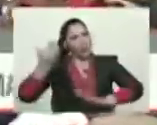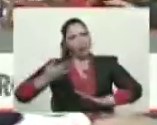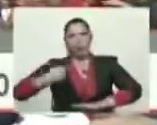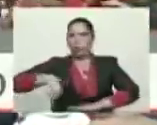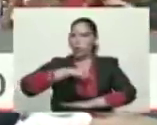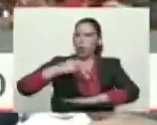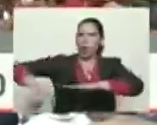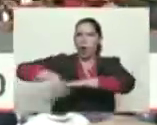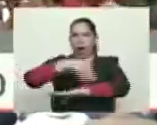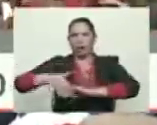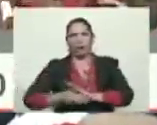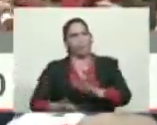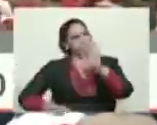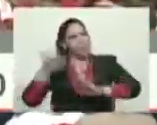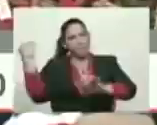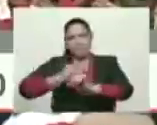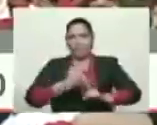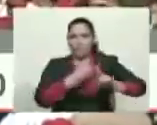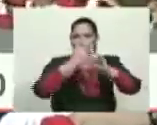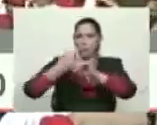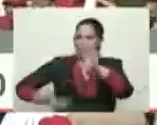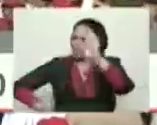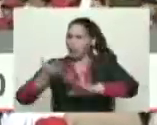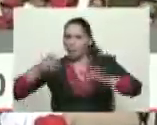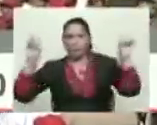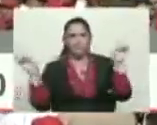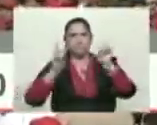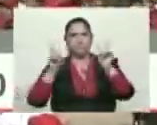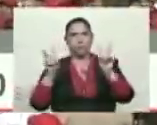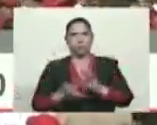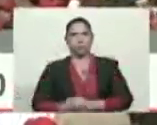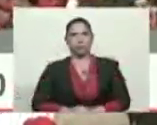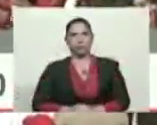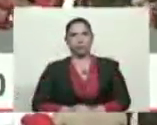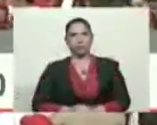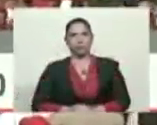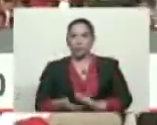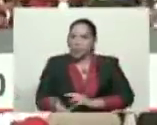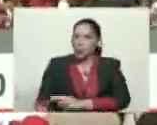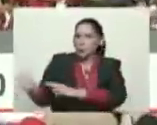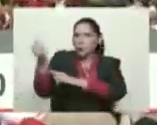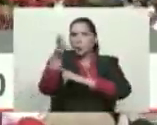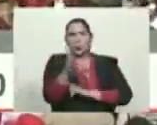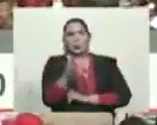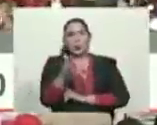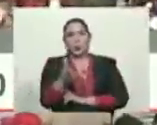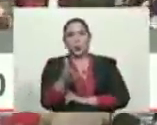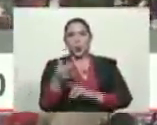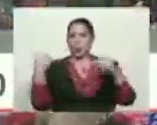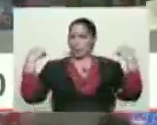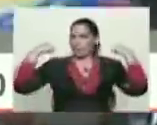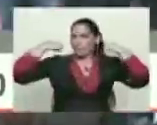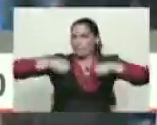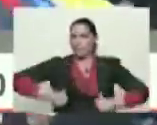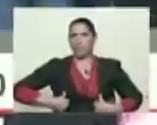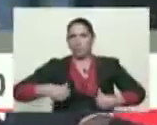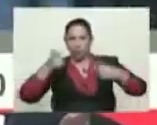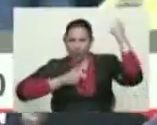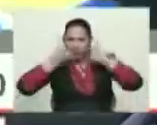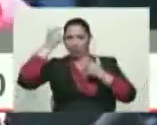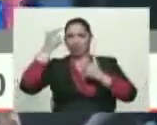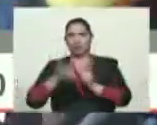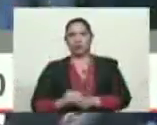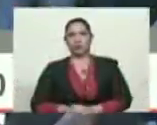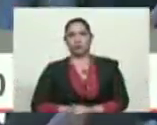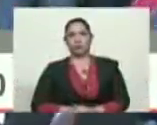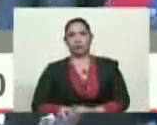calle! ¡Vamos a la batalla! ¡Vamos a la victoria! ¡Fusil al hombro! ¡Bayoneta calada! ¡Con el morral